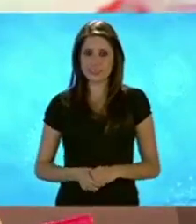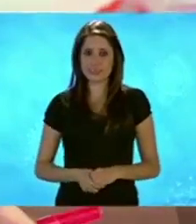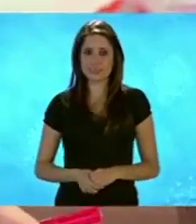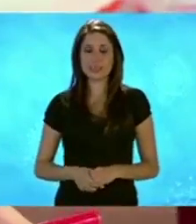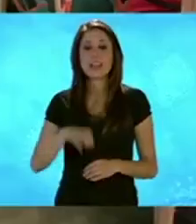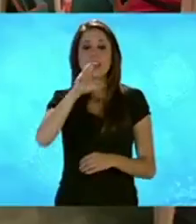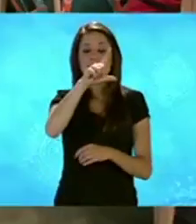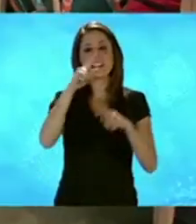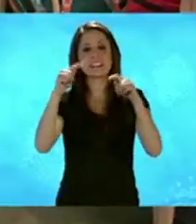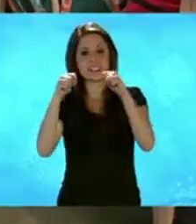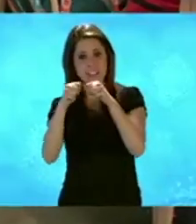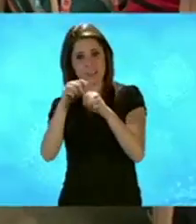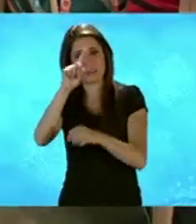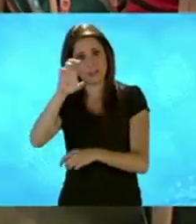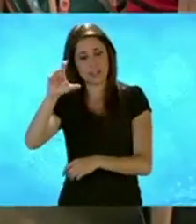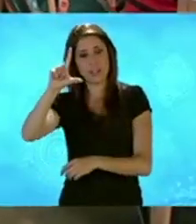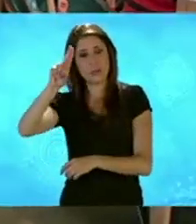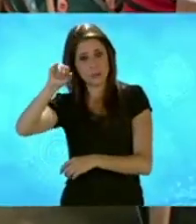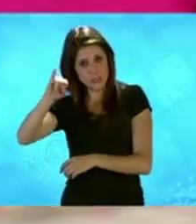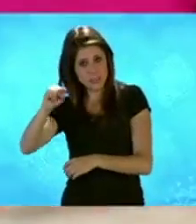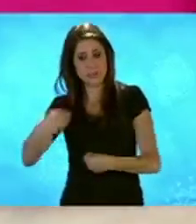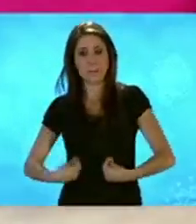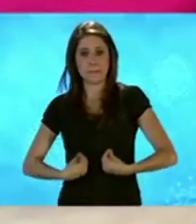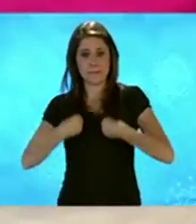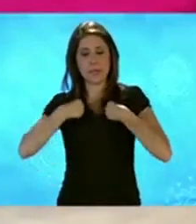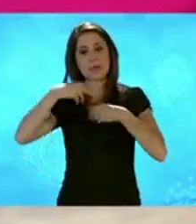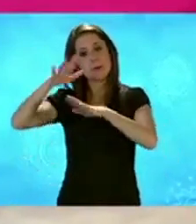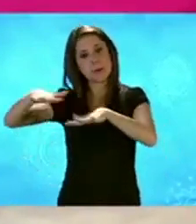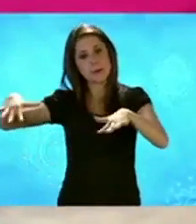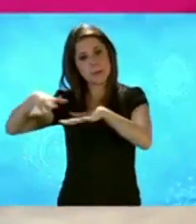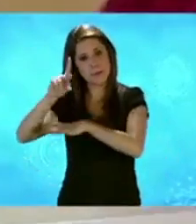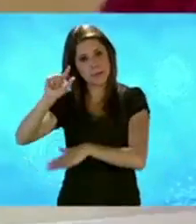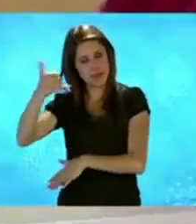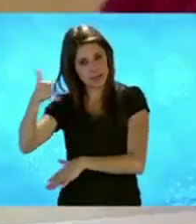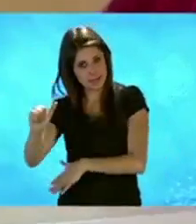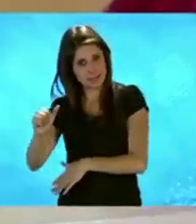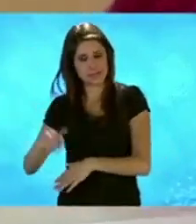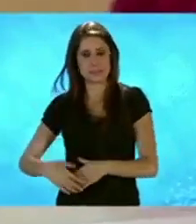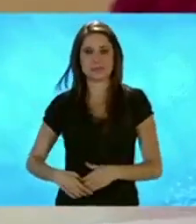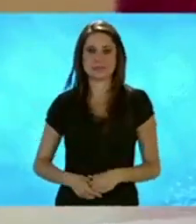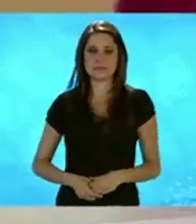El tío de Luis vive en la playa.